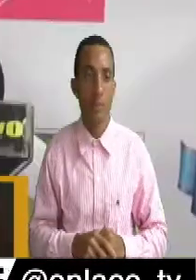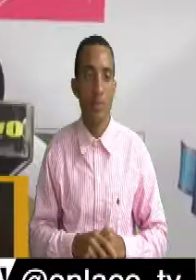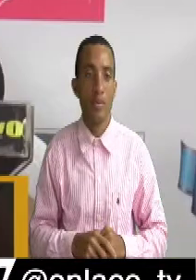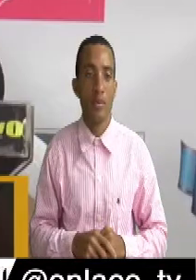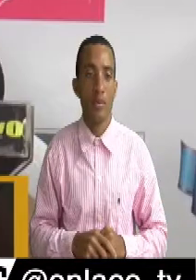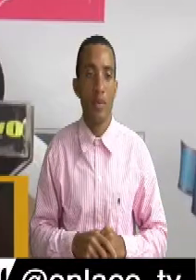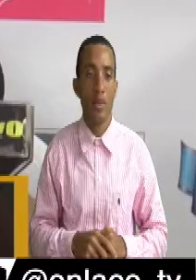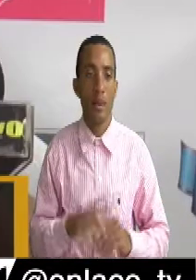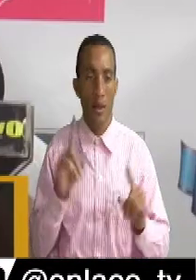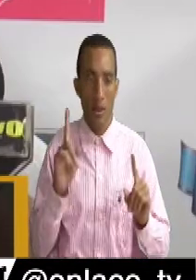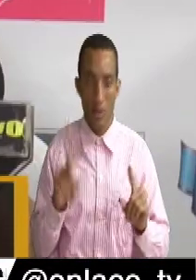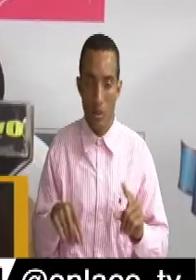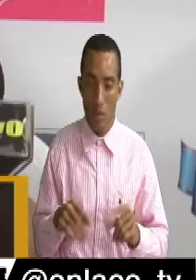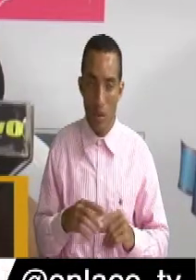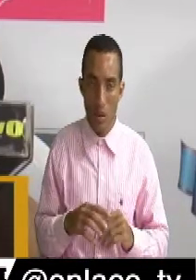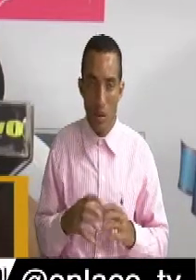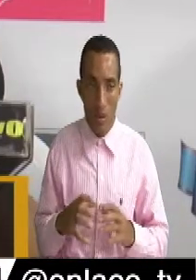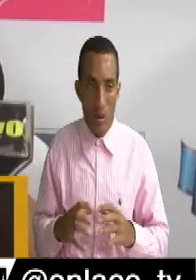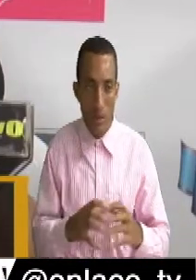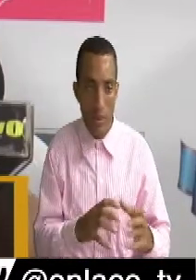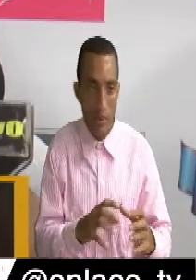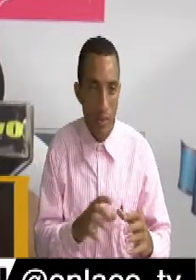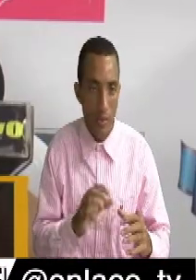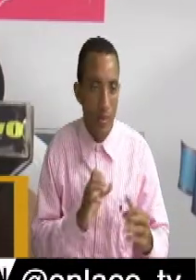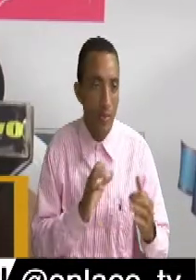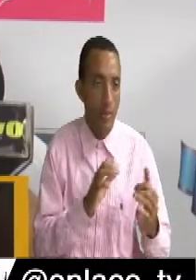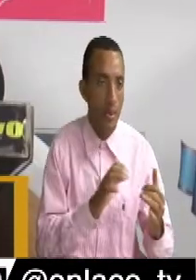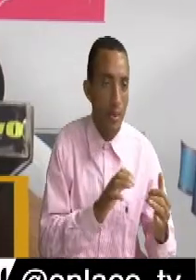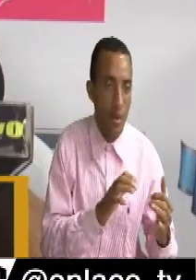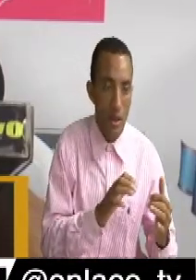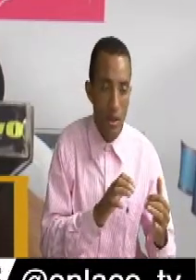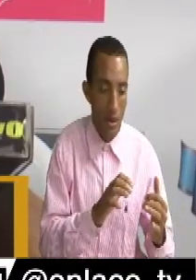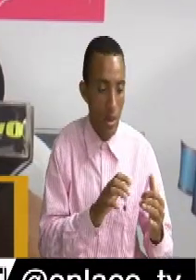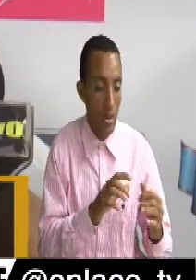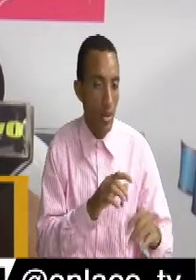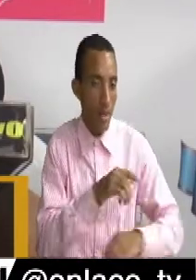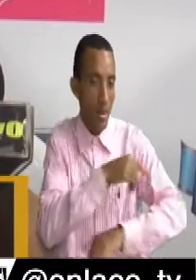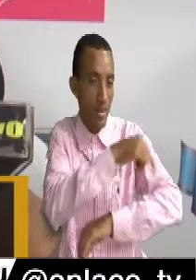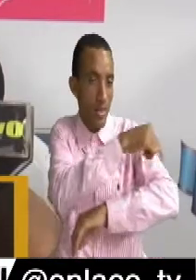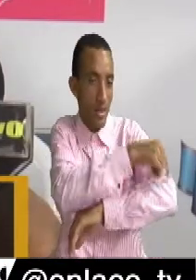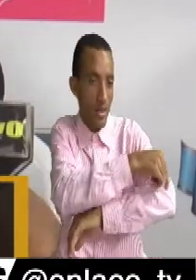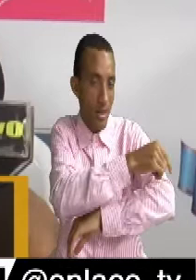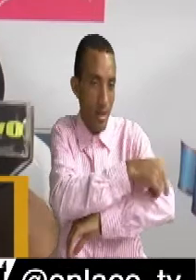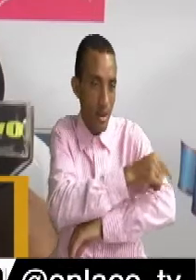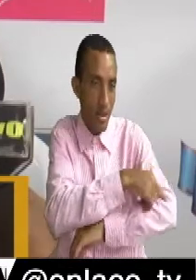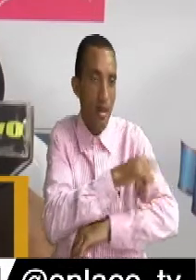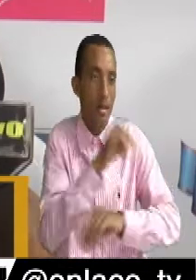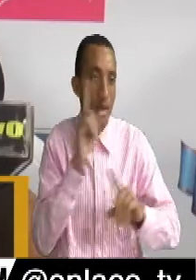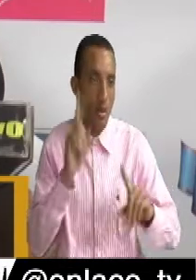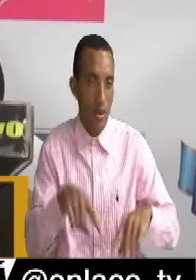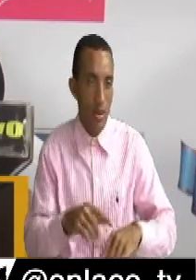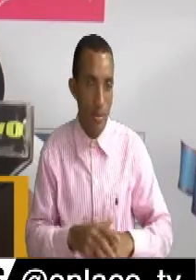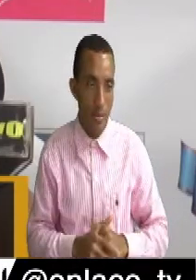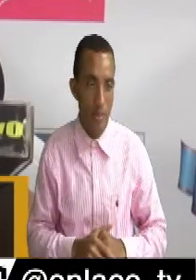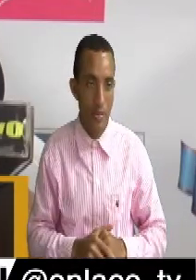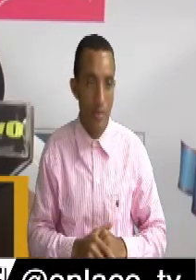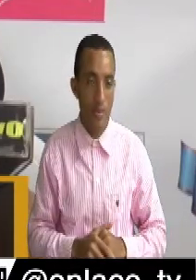posesión, incluso yéndonos hasta un rincón a jugar